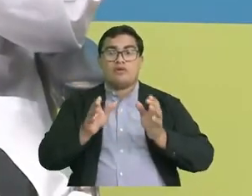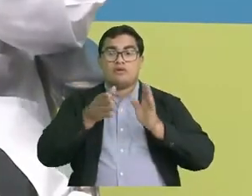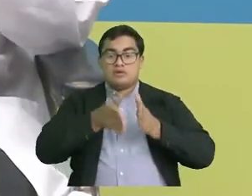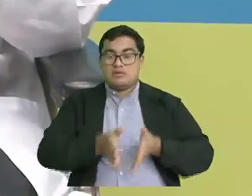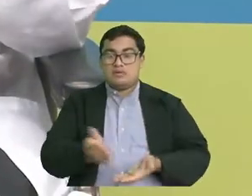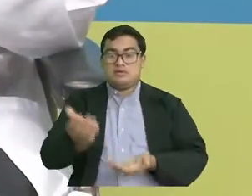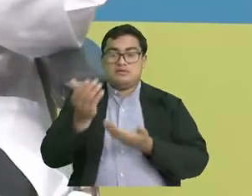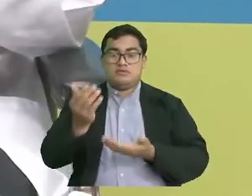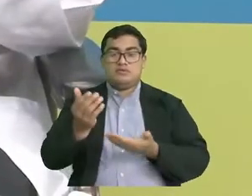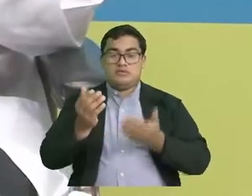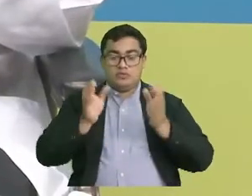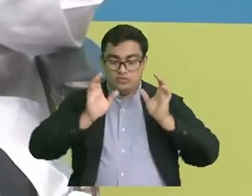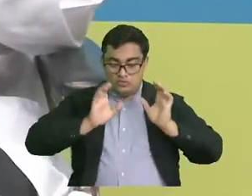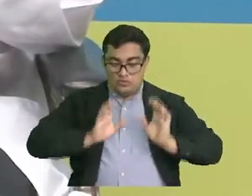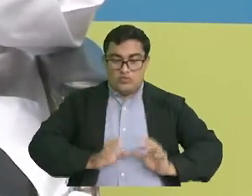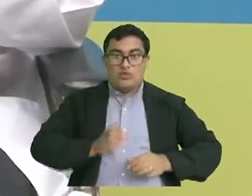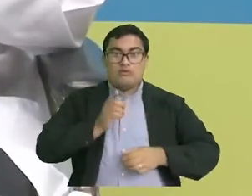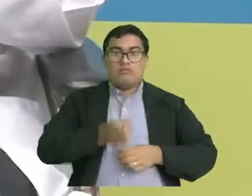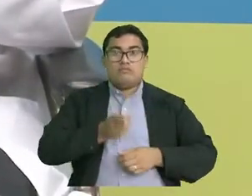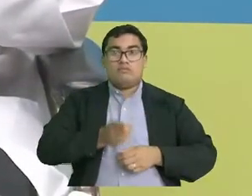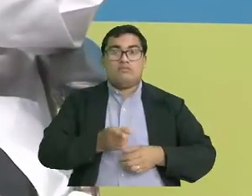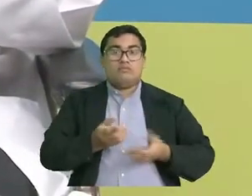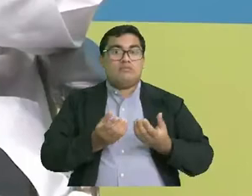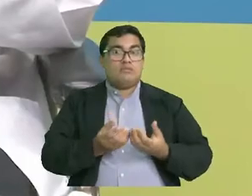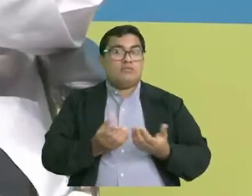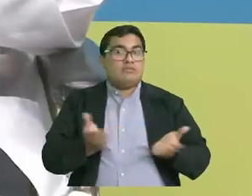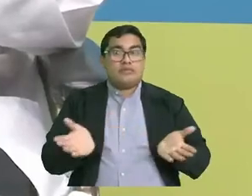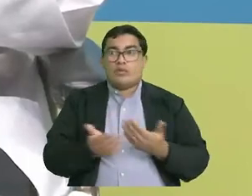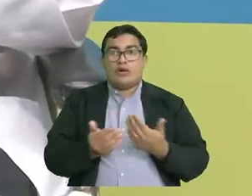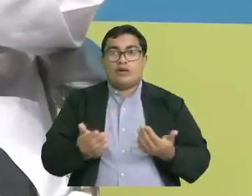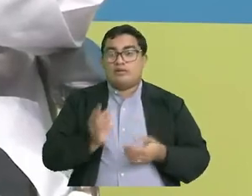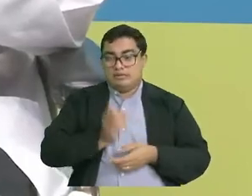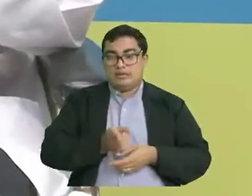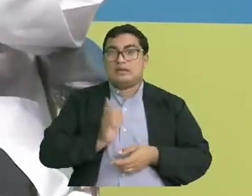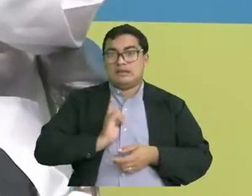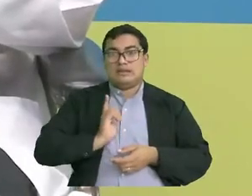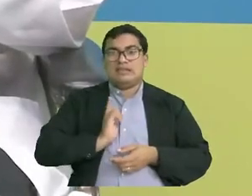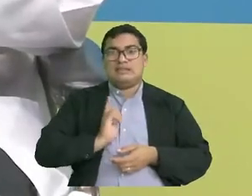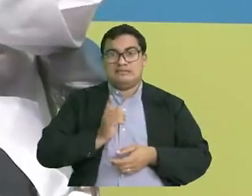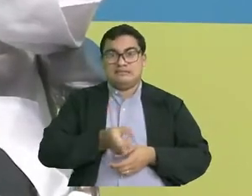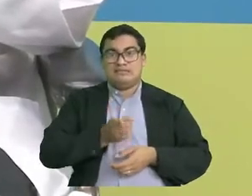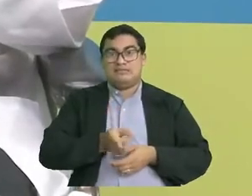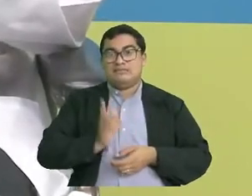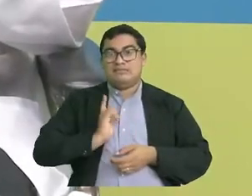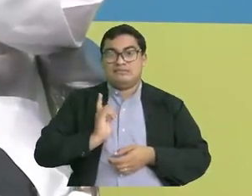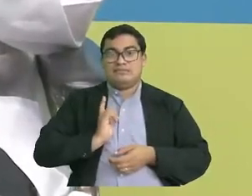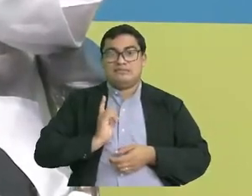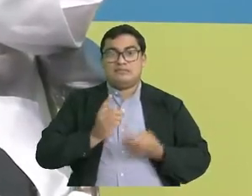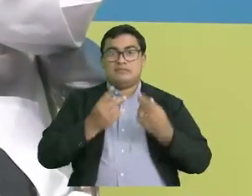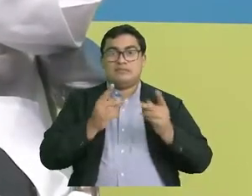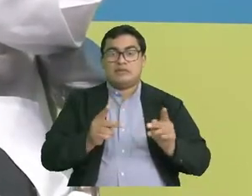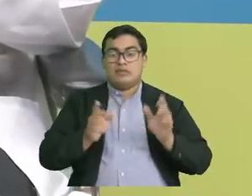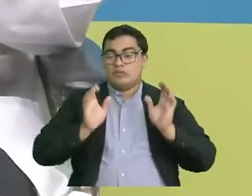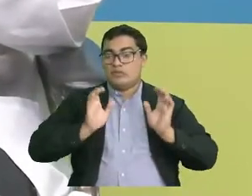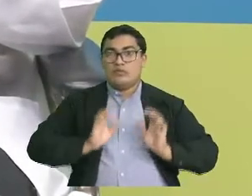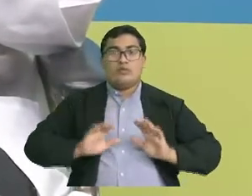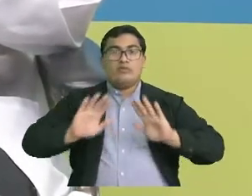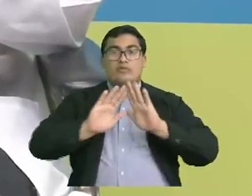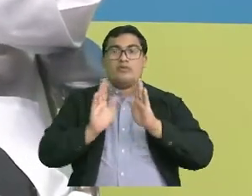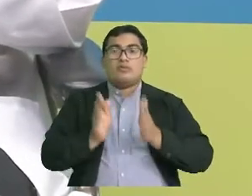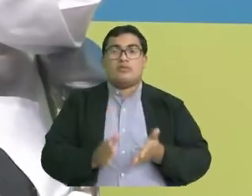externamente, solo que no se le tocan testículos porque no tiene testículos. Entonces, hay una condición en pediatría que se